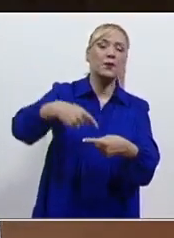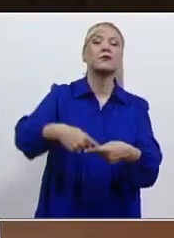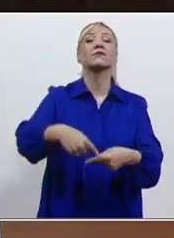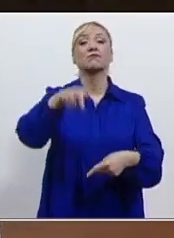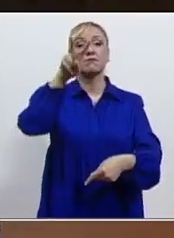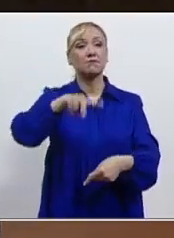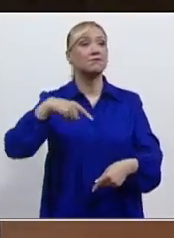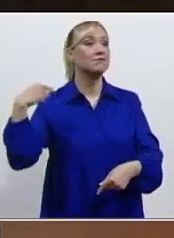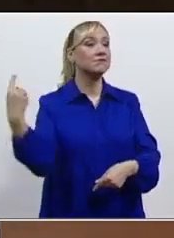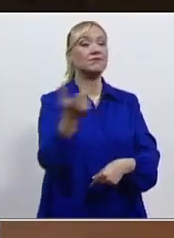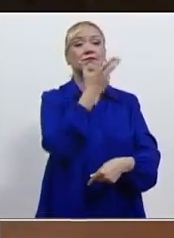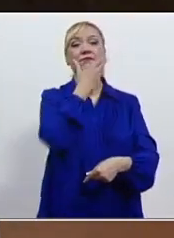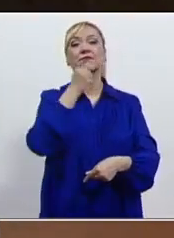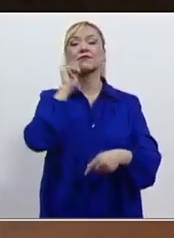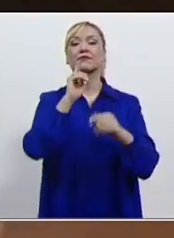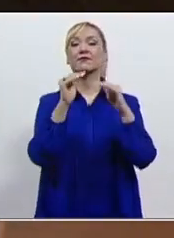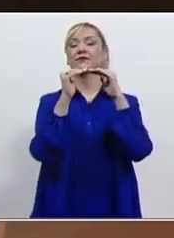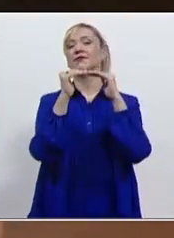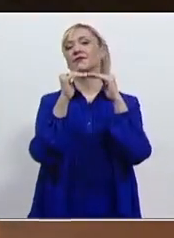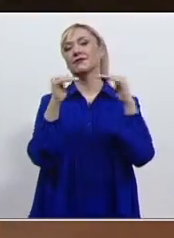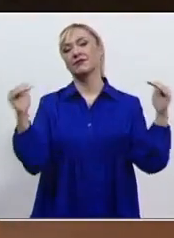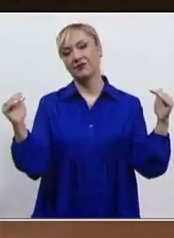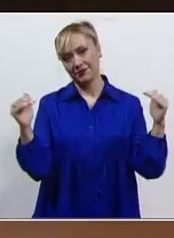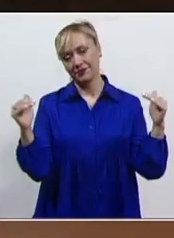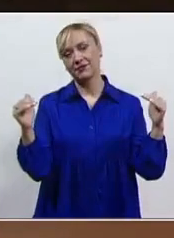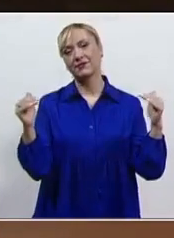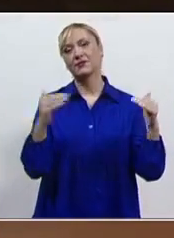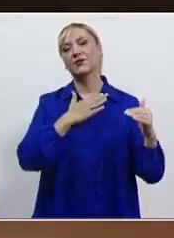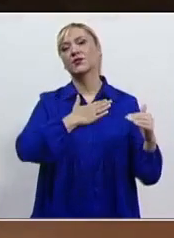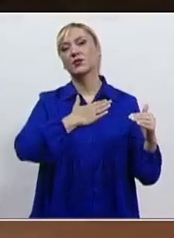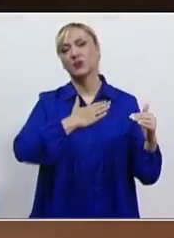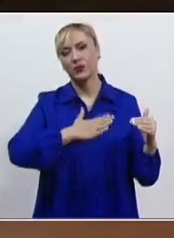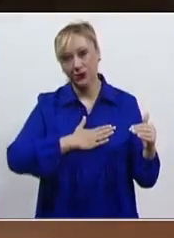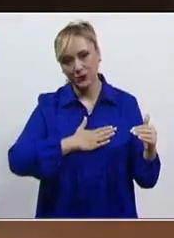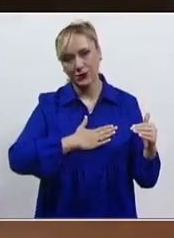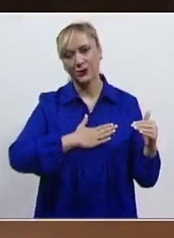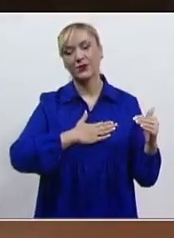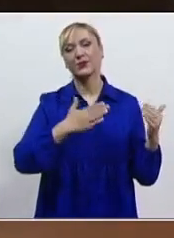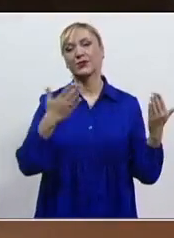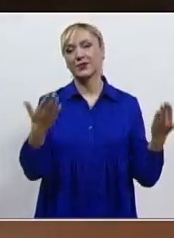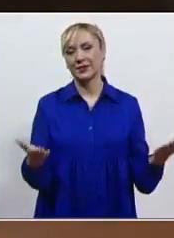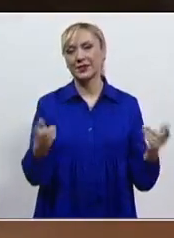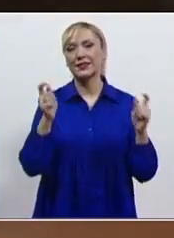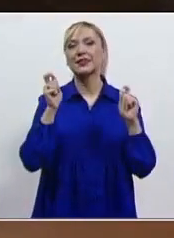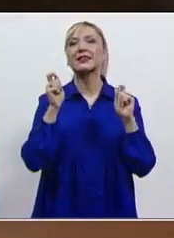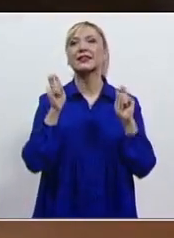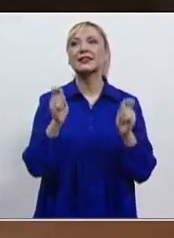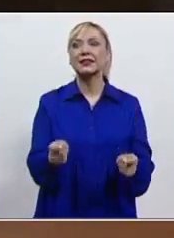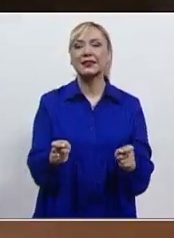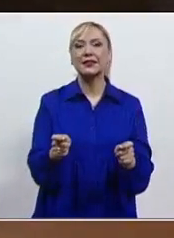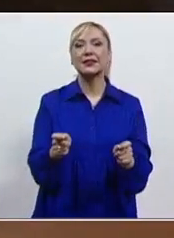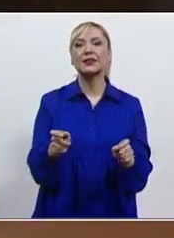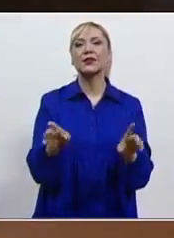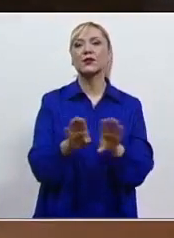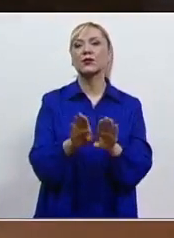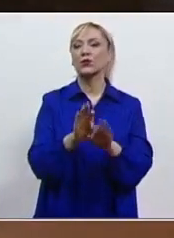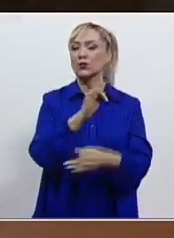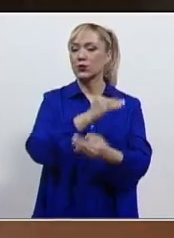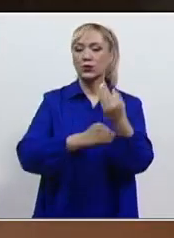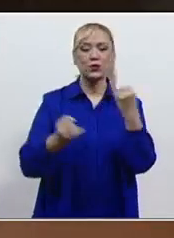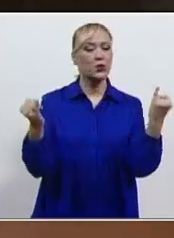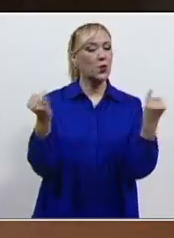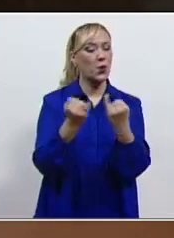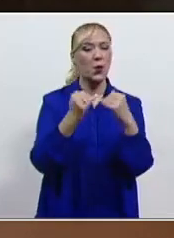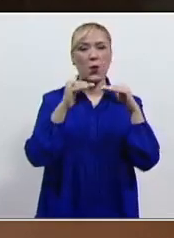una sociedad más igualitaria, una sociedad más equitativa, una sociedad más justa. ¿Para